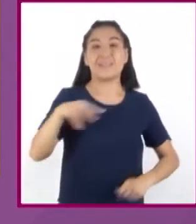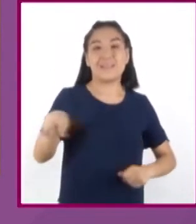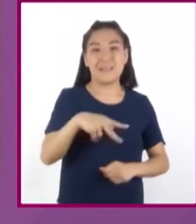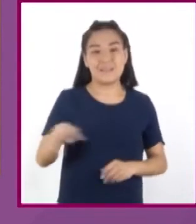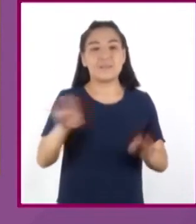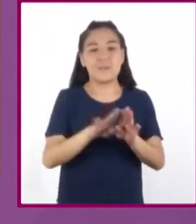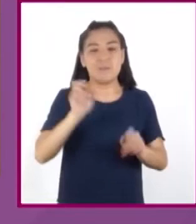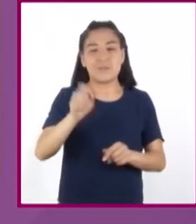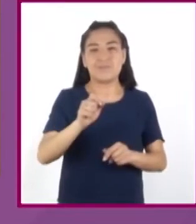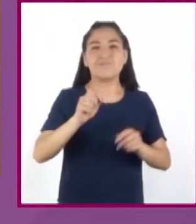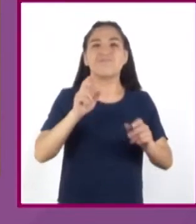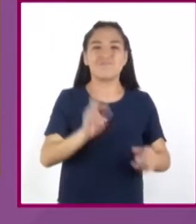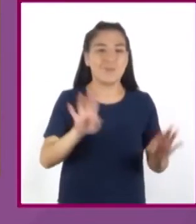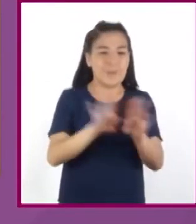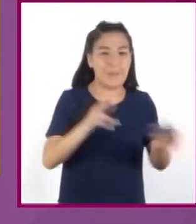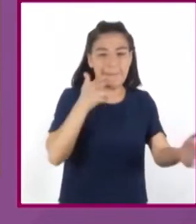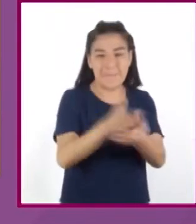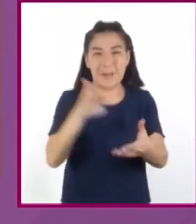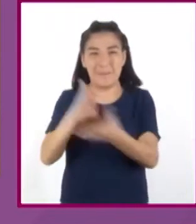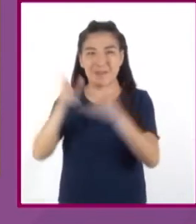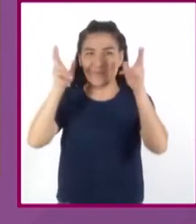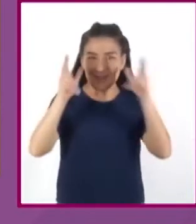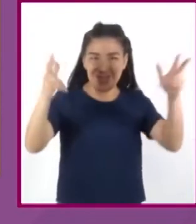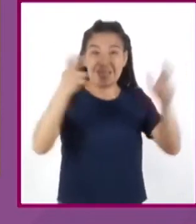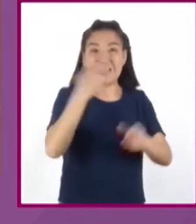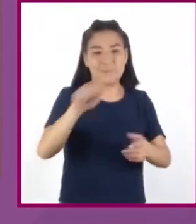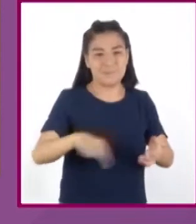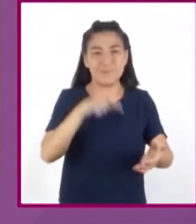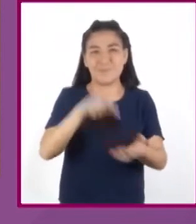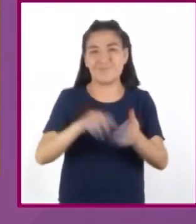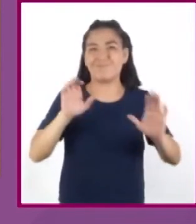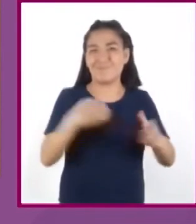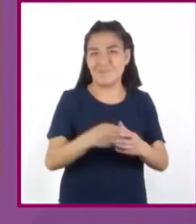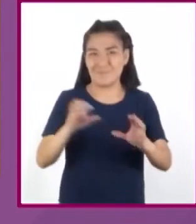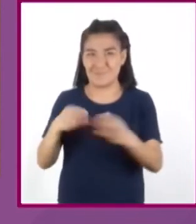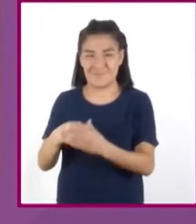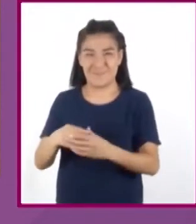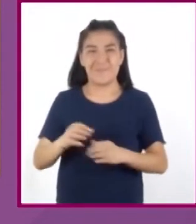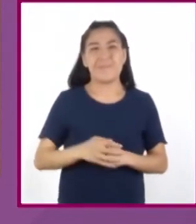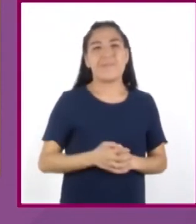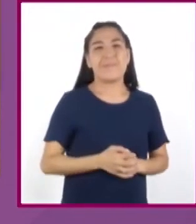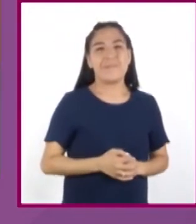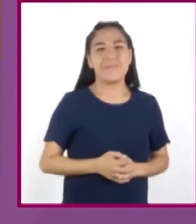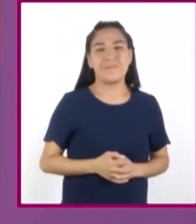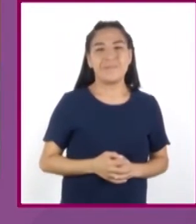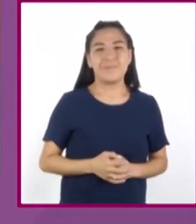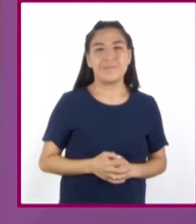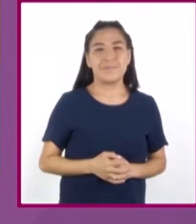la cacería del venado, popular entre los habitantes de esas comunidades.